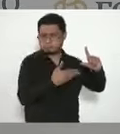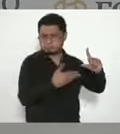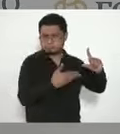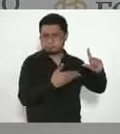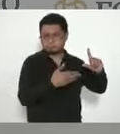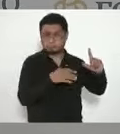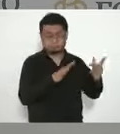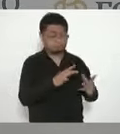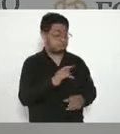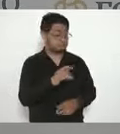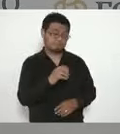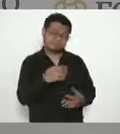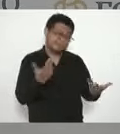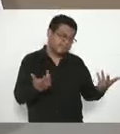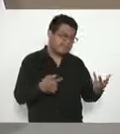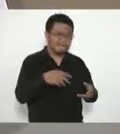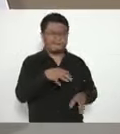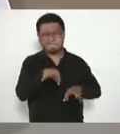no rinde buenas cuentas,